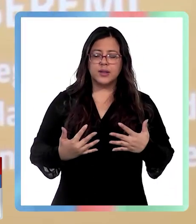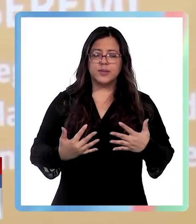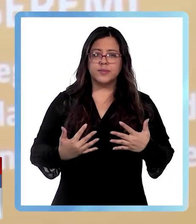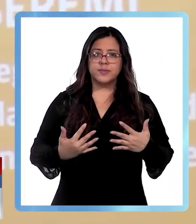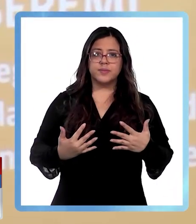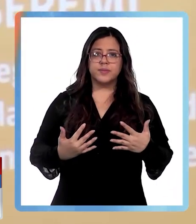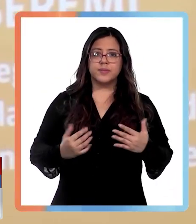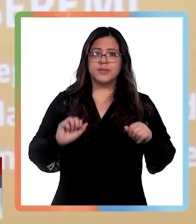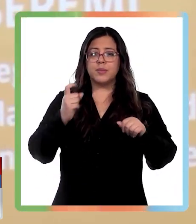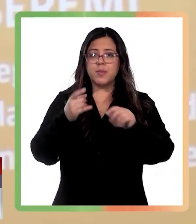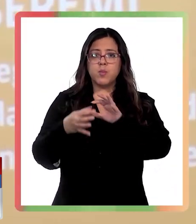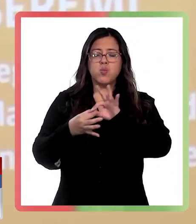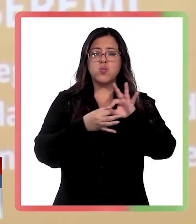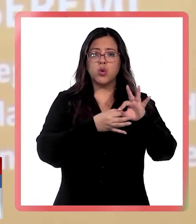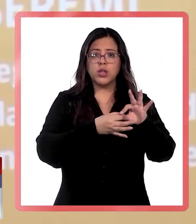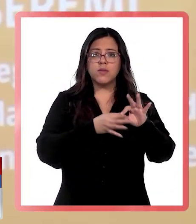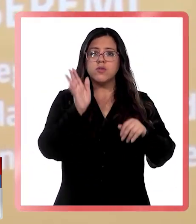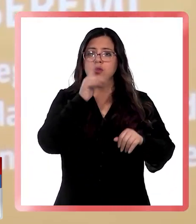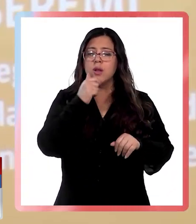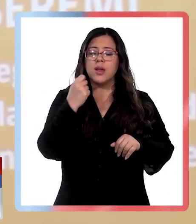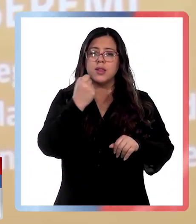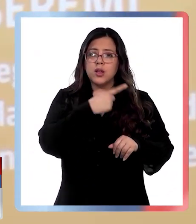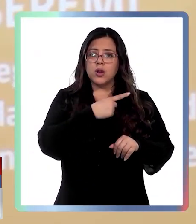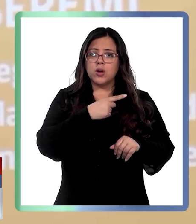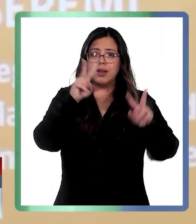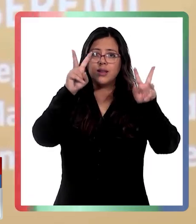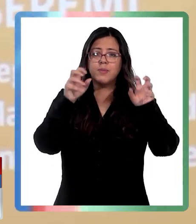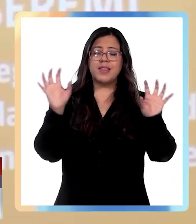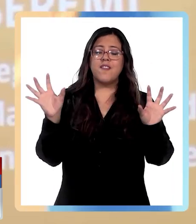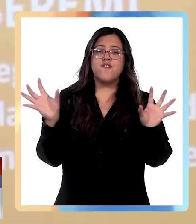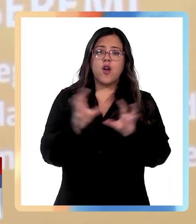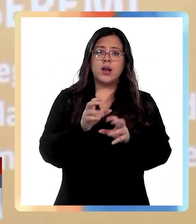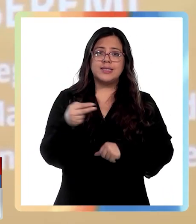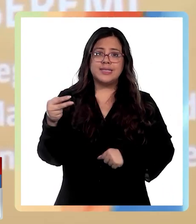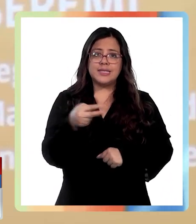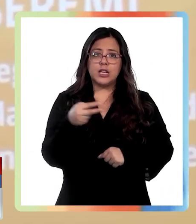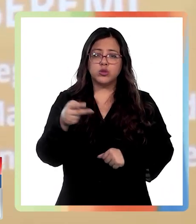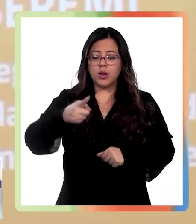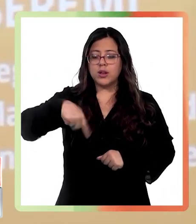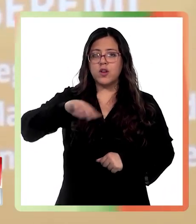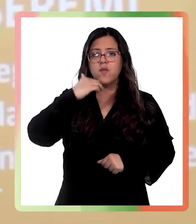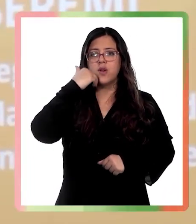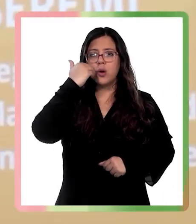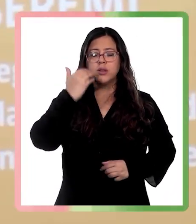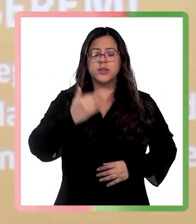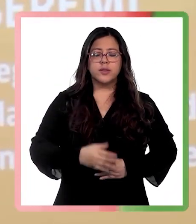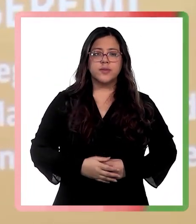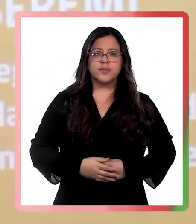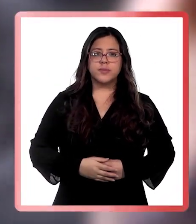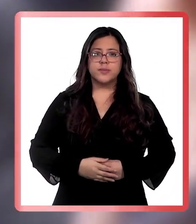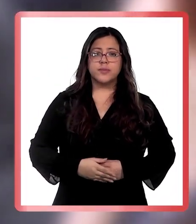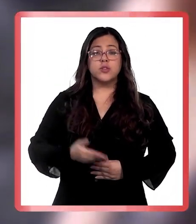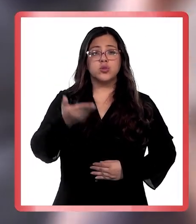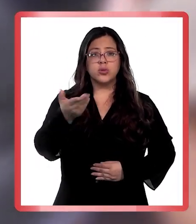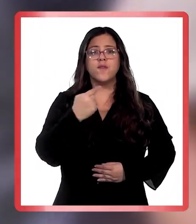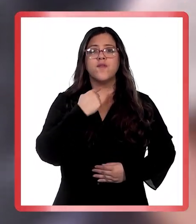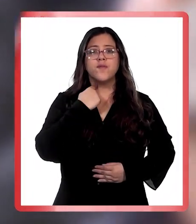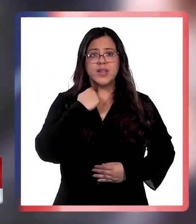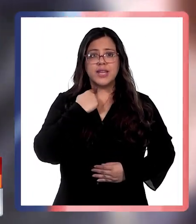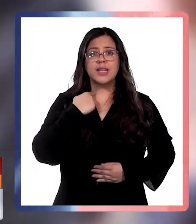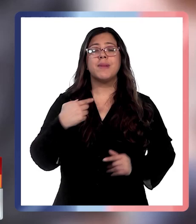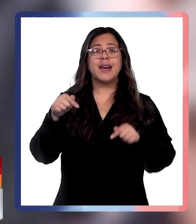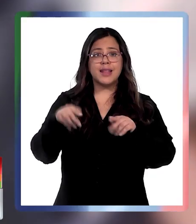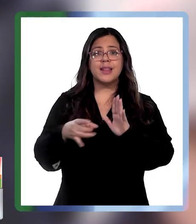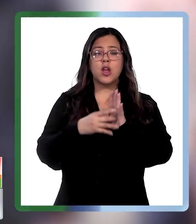física. Y la principal razón por la cual no denunciar la violencia sexual es por sentir vergüenza. Si usted